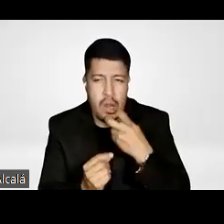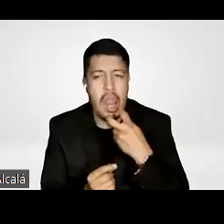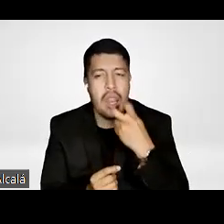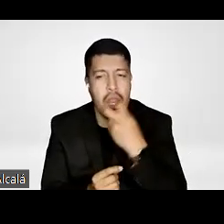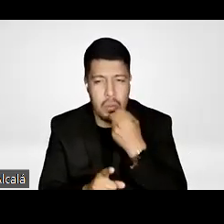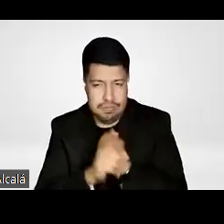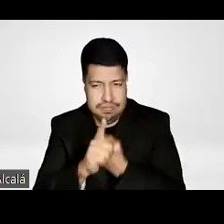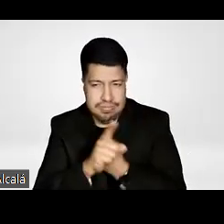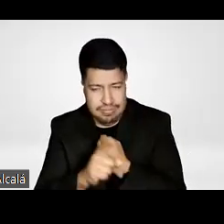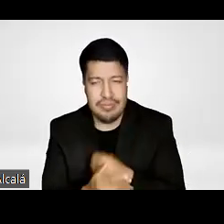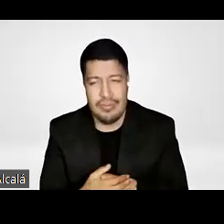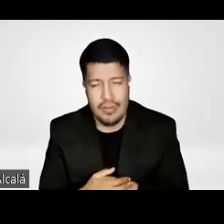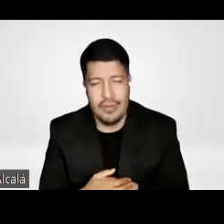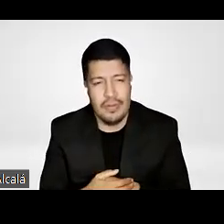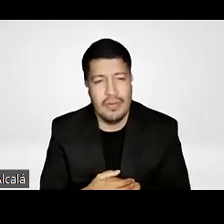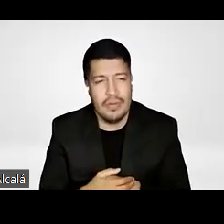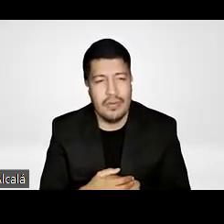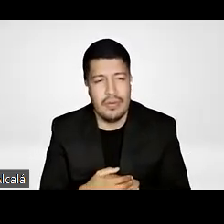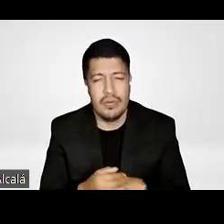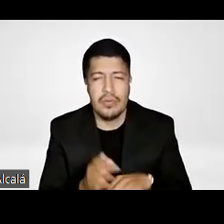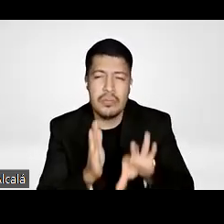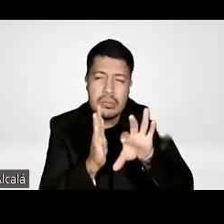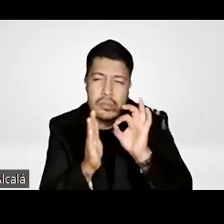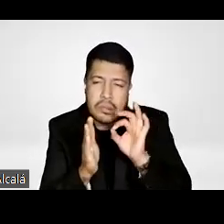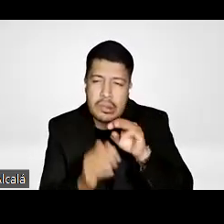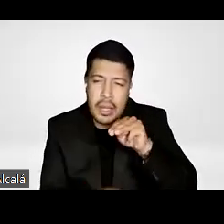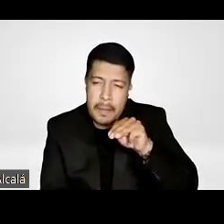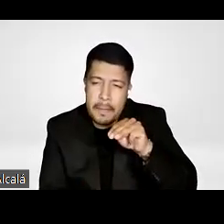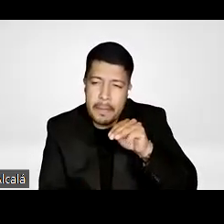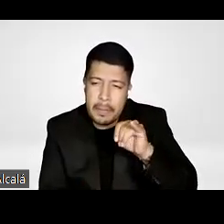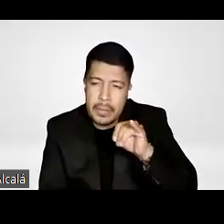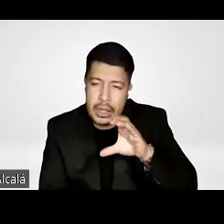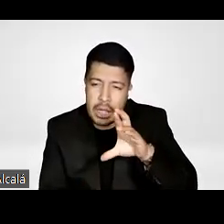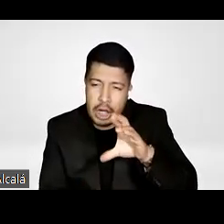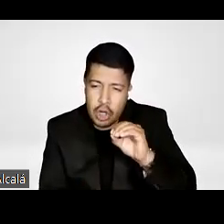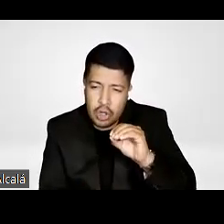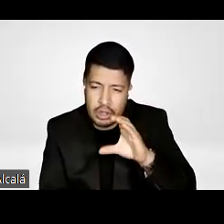bueno, especialmente quería llamar la atención a microcefalia, que es